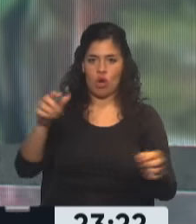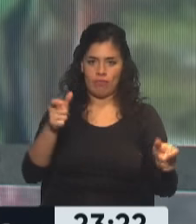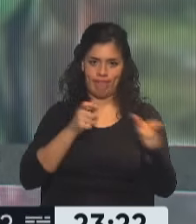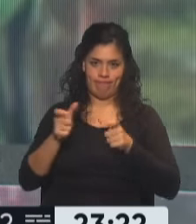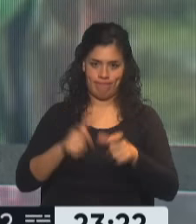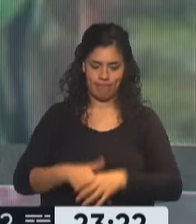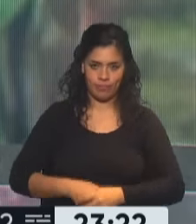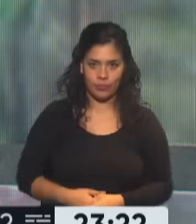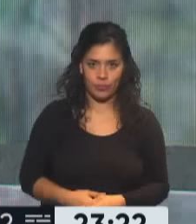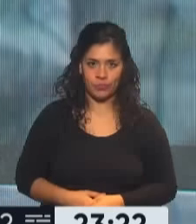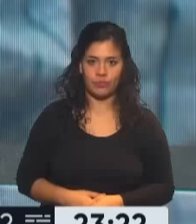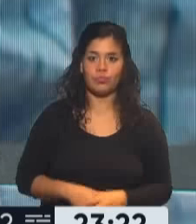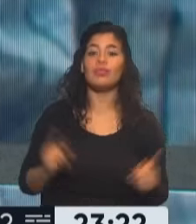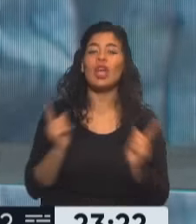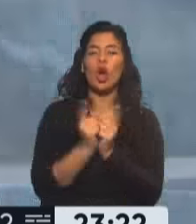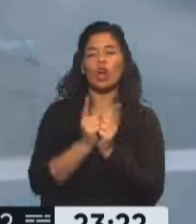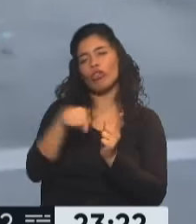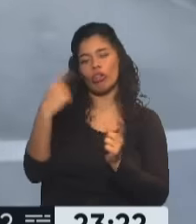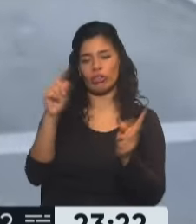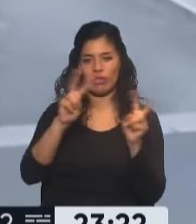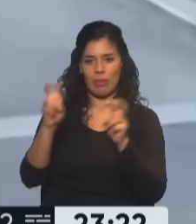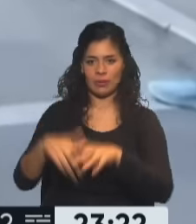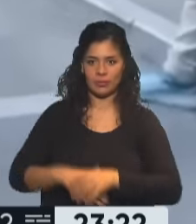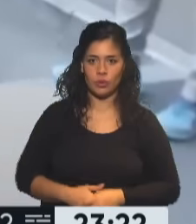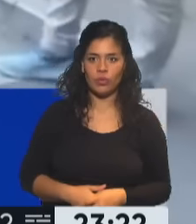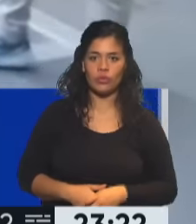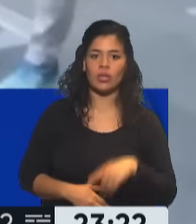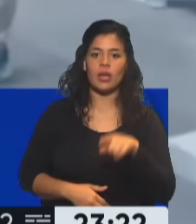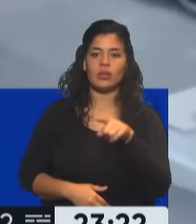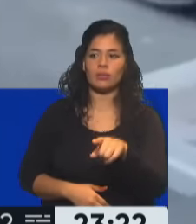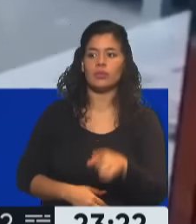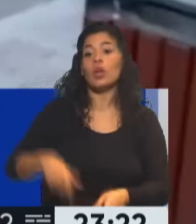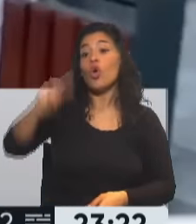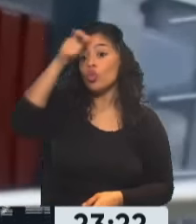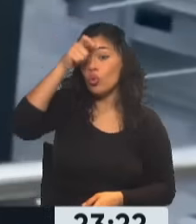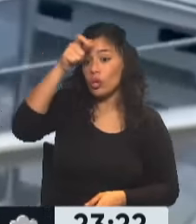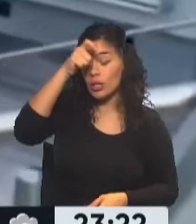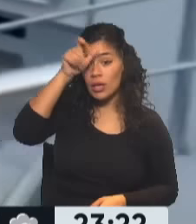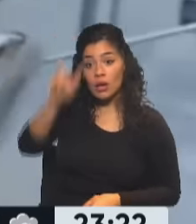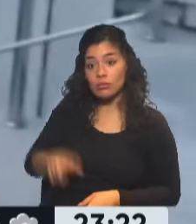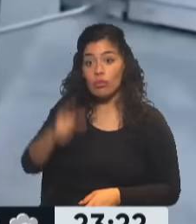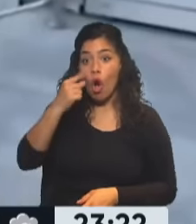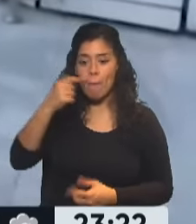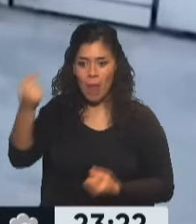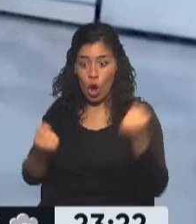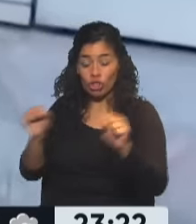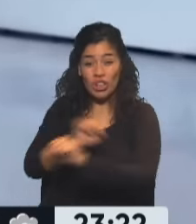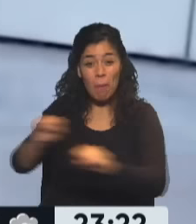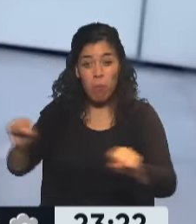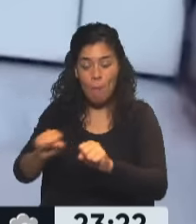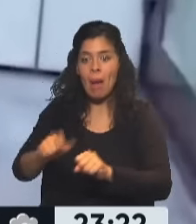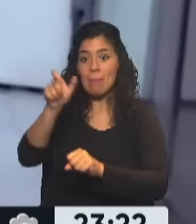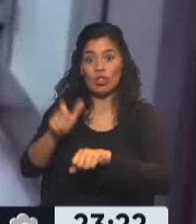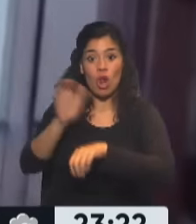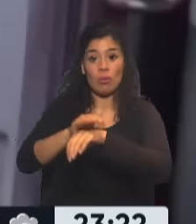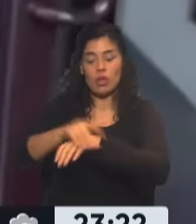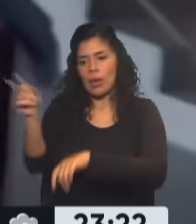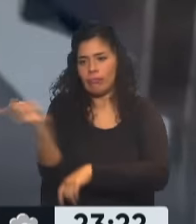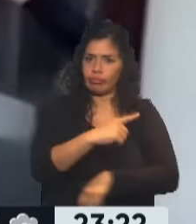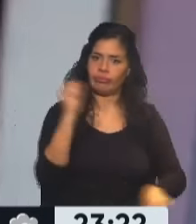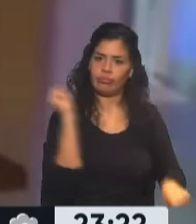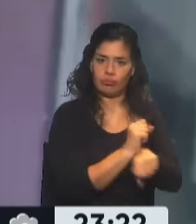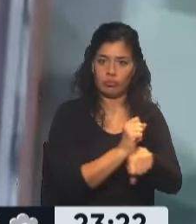noticias del mundo. Resumen. Turquía, detienen a un ruso por el coche bomba en Moscú. Autoridades afirman que el hombre